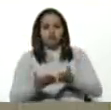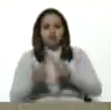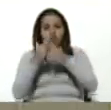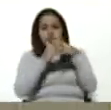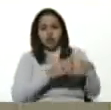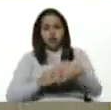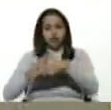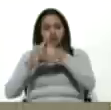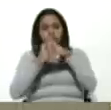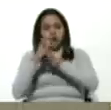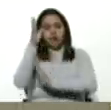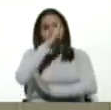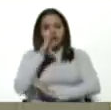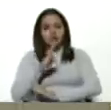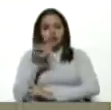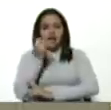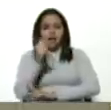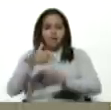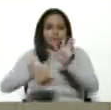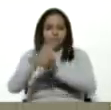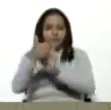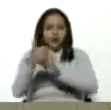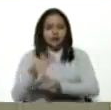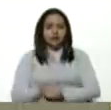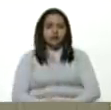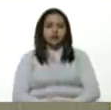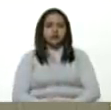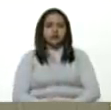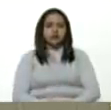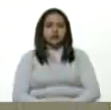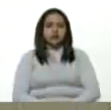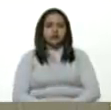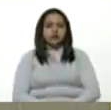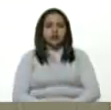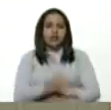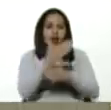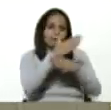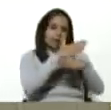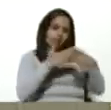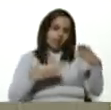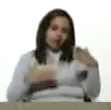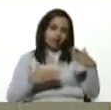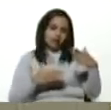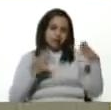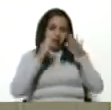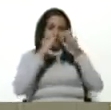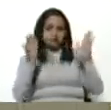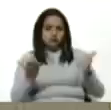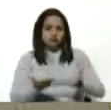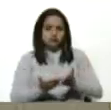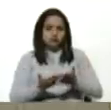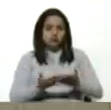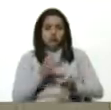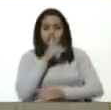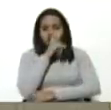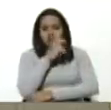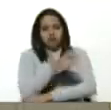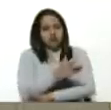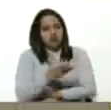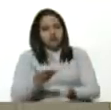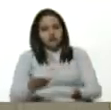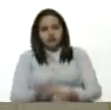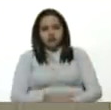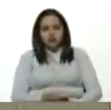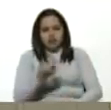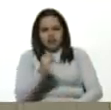Brasil reportan en casos activos casi la mitad de los casos en el mundo. Una barbaridad. Y están en